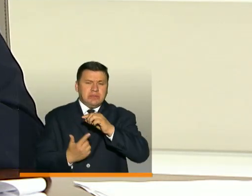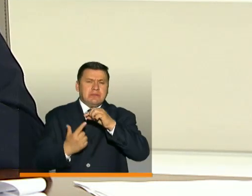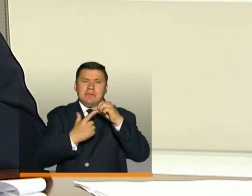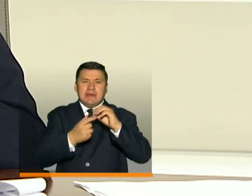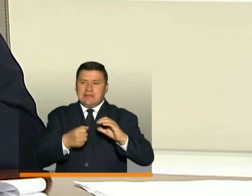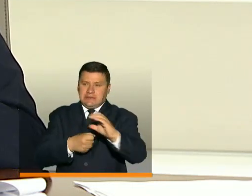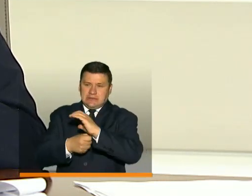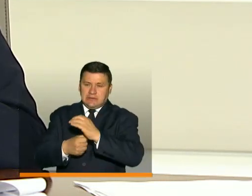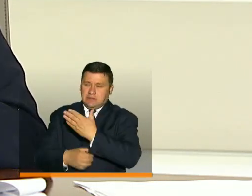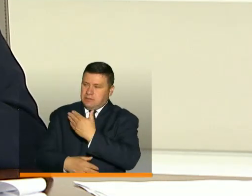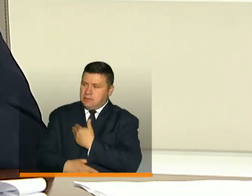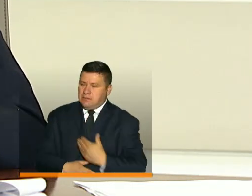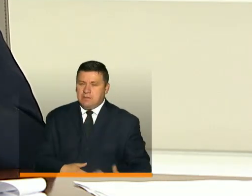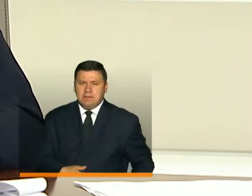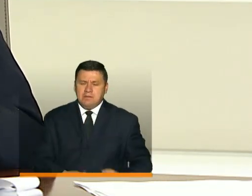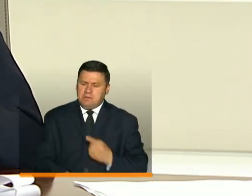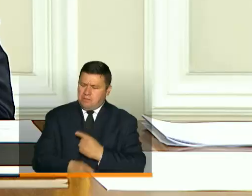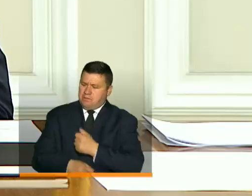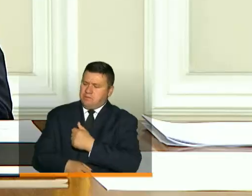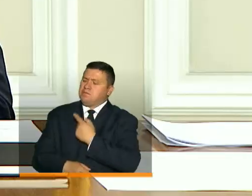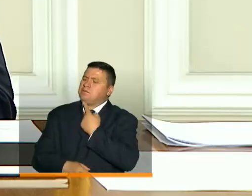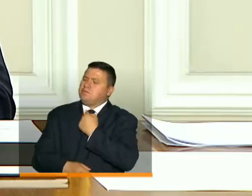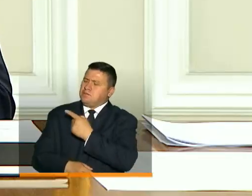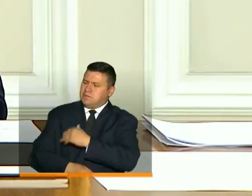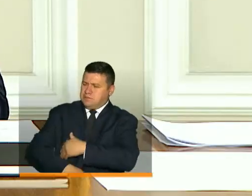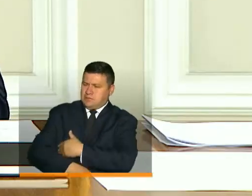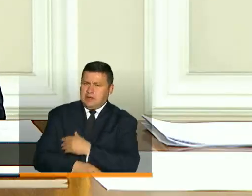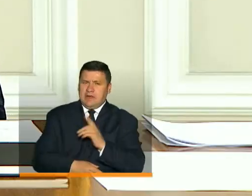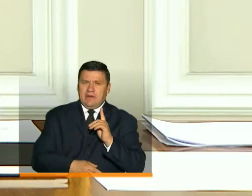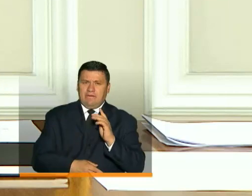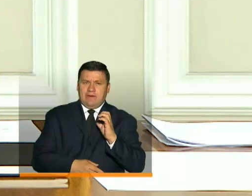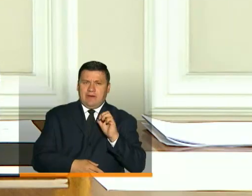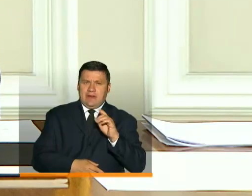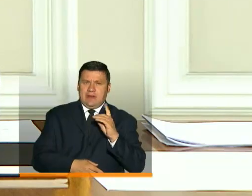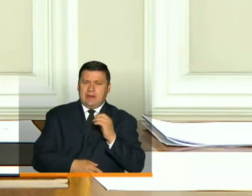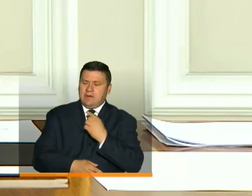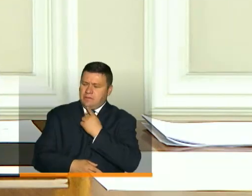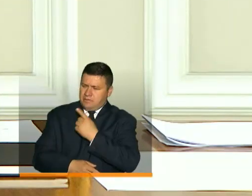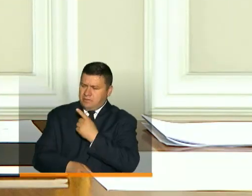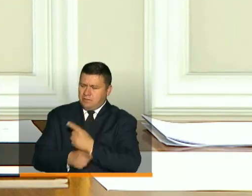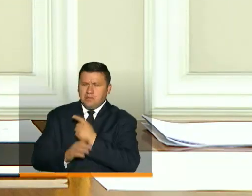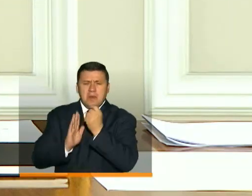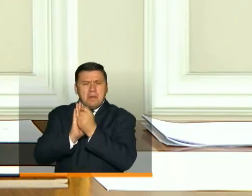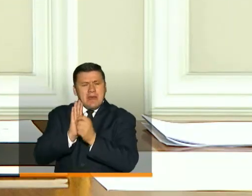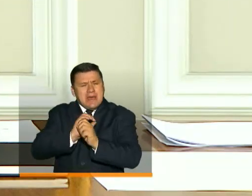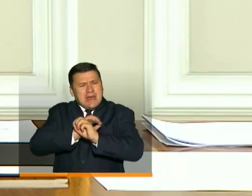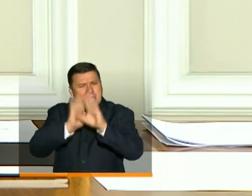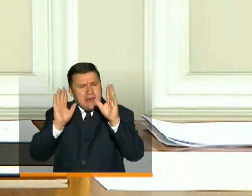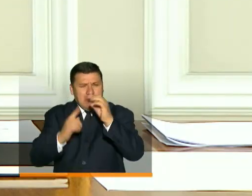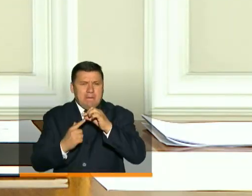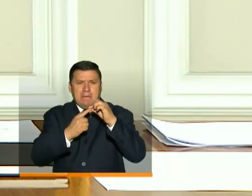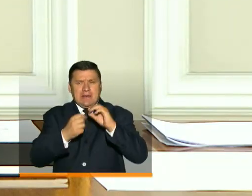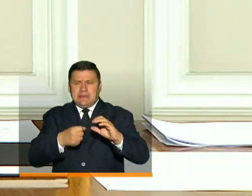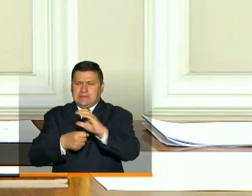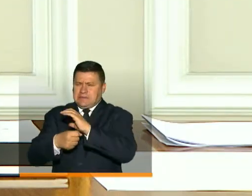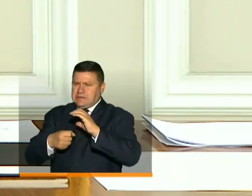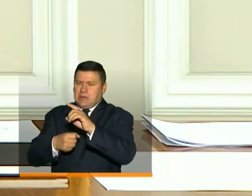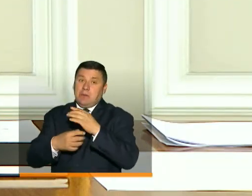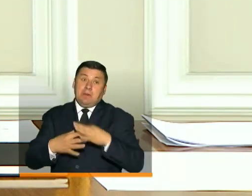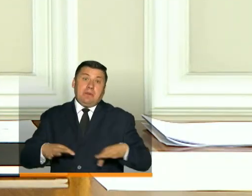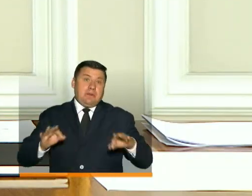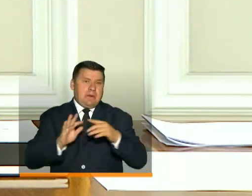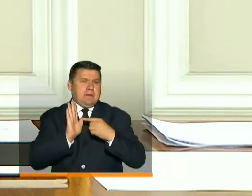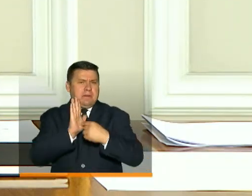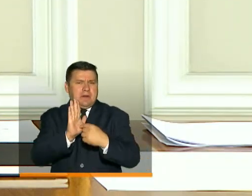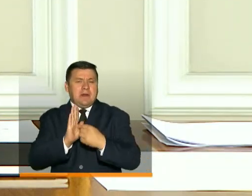principales ciudades del país, señor presidente. Pues sí, a mí me gustaría, ministro Fernando, primero, ese recuento que usted hace detallado en las principales ciudades del país es